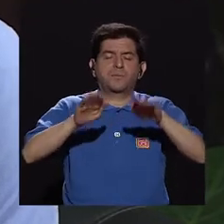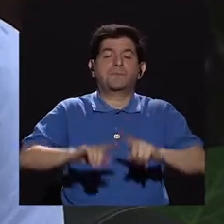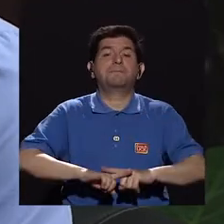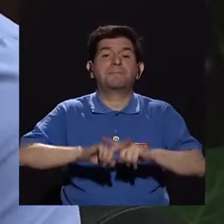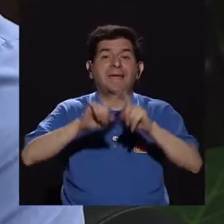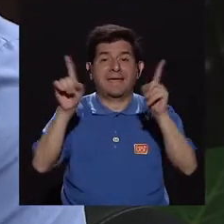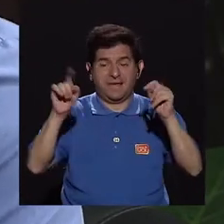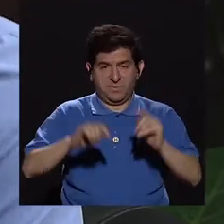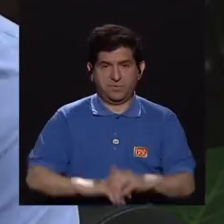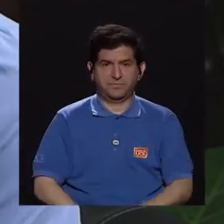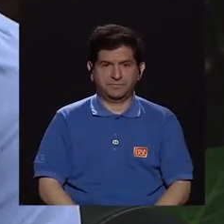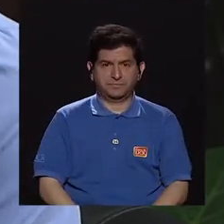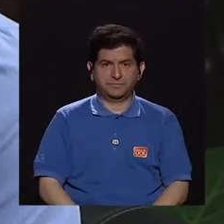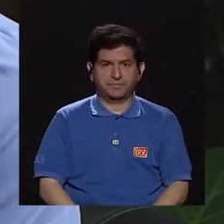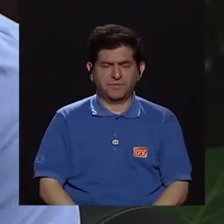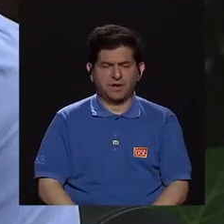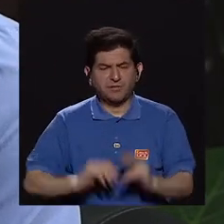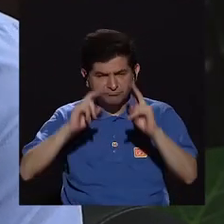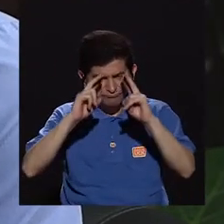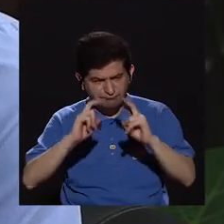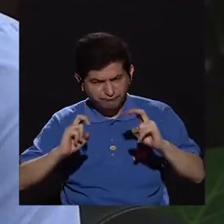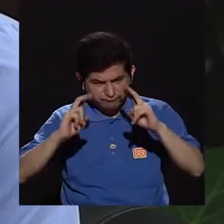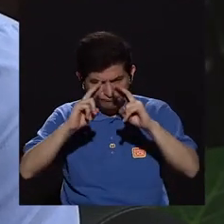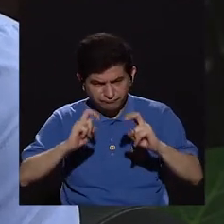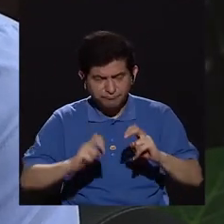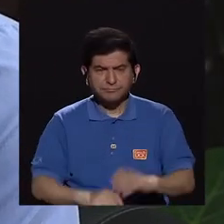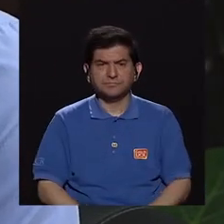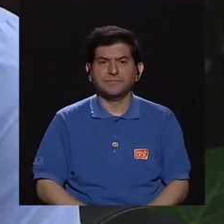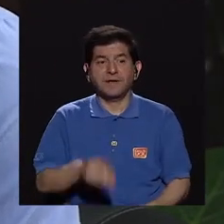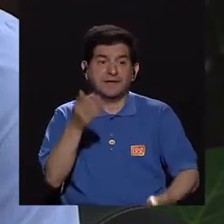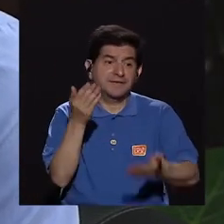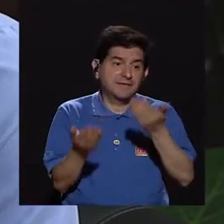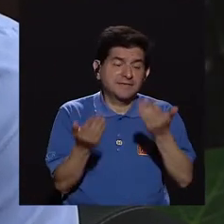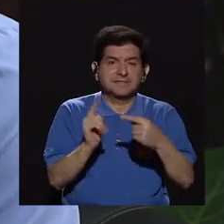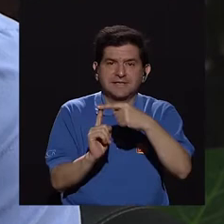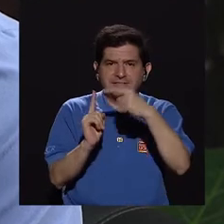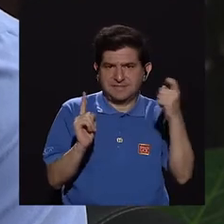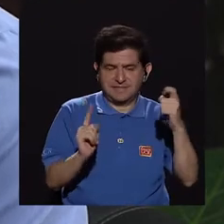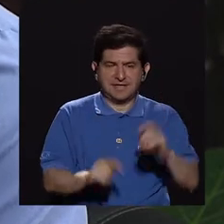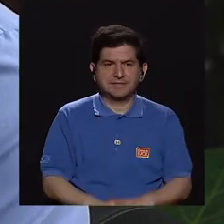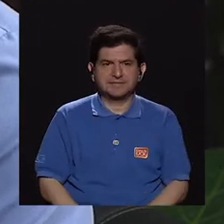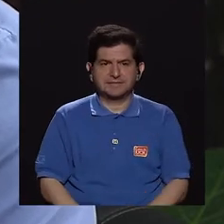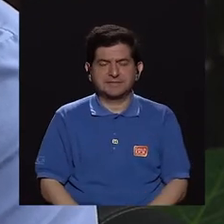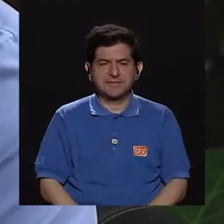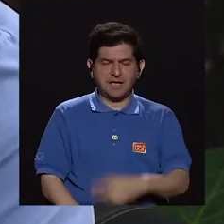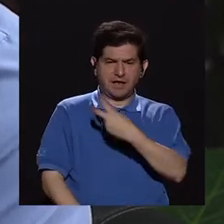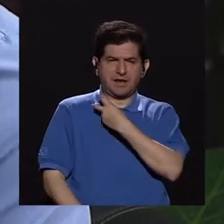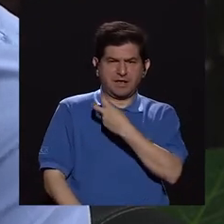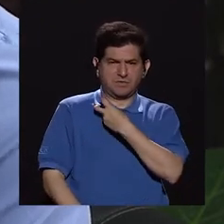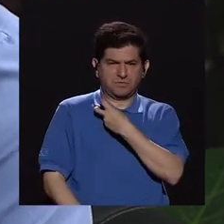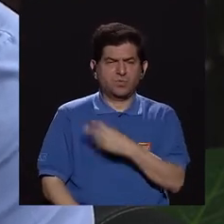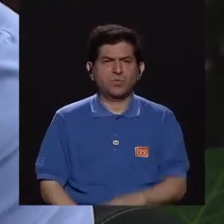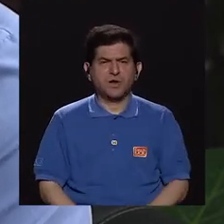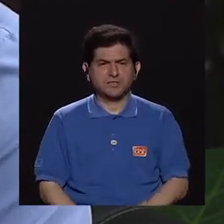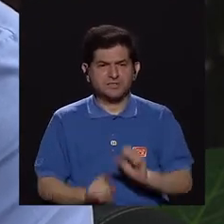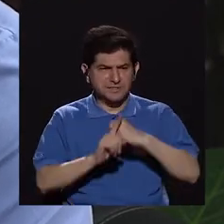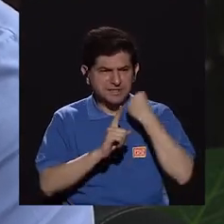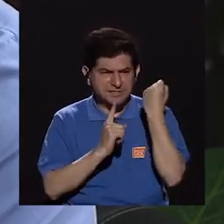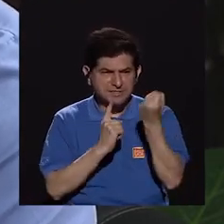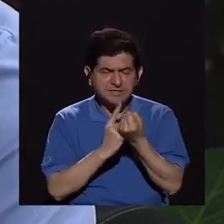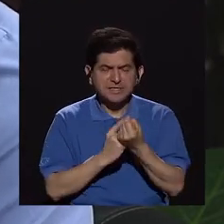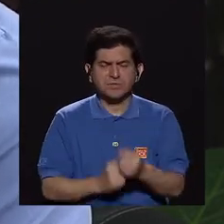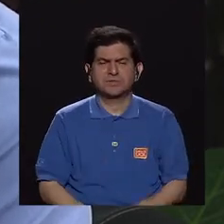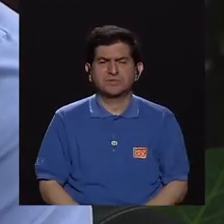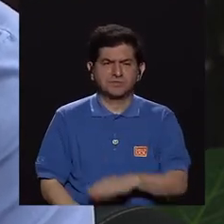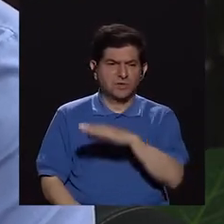reposo. Sin embargo, estudiando un poco o partiendo más bien desde la postura de los huesos, ¿verdad? De cómo